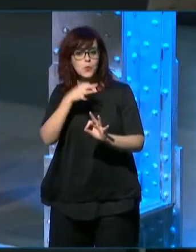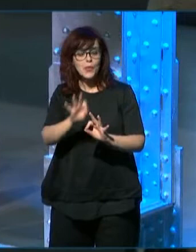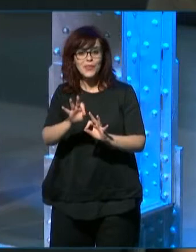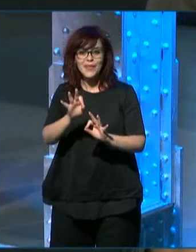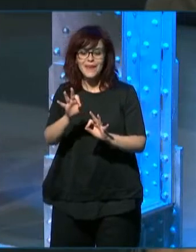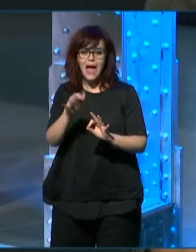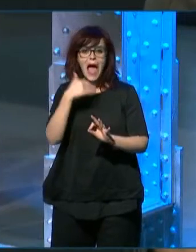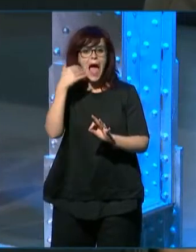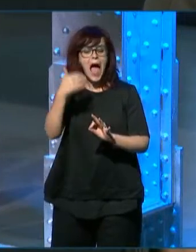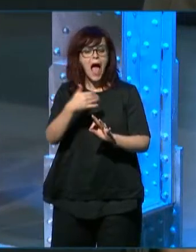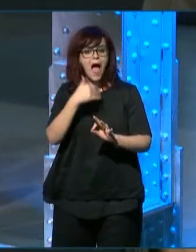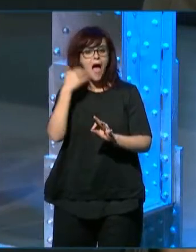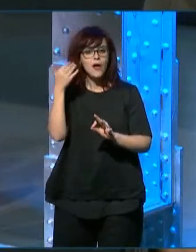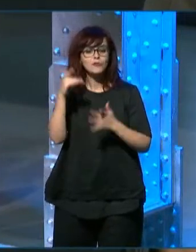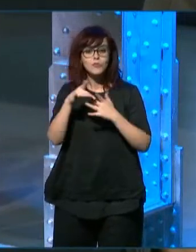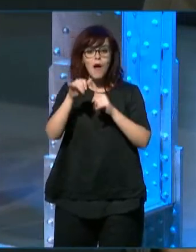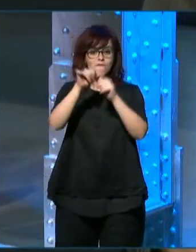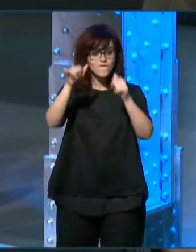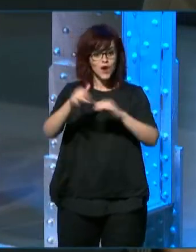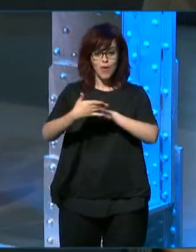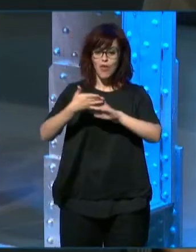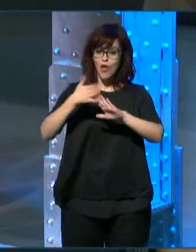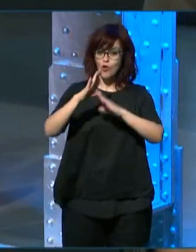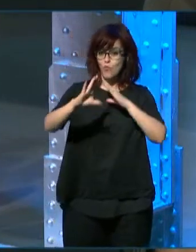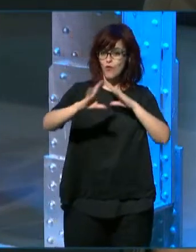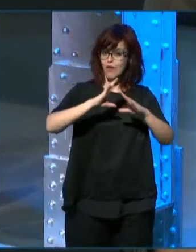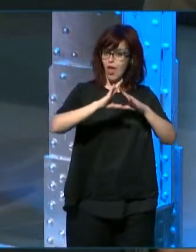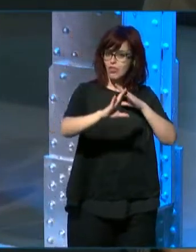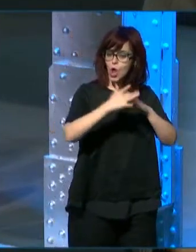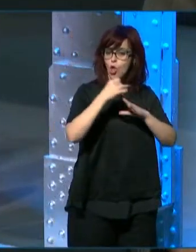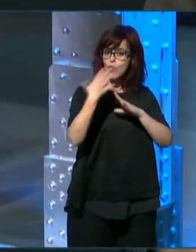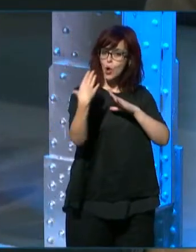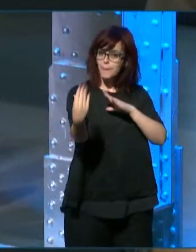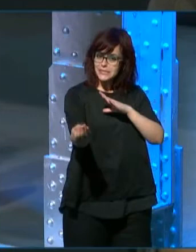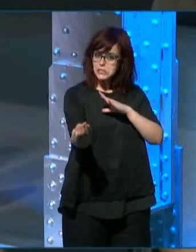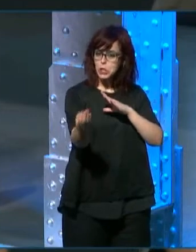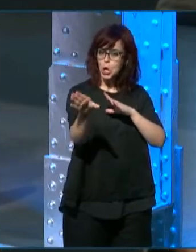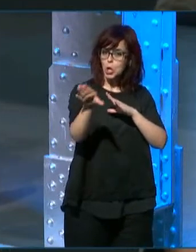hacer que no desaparezcan formas de comunicación y de comprensión que pueden